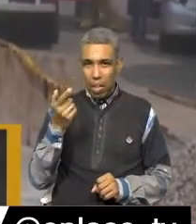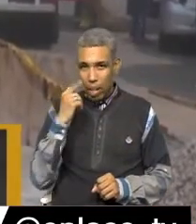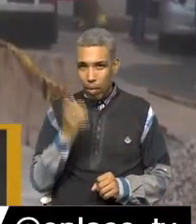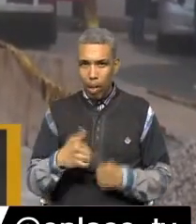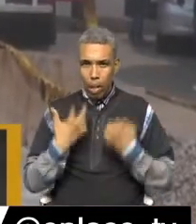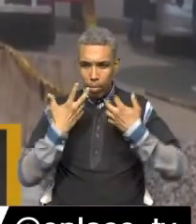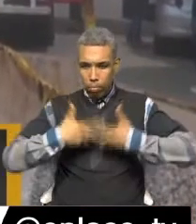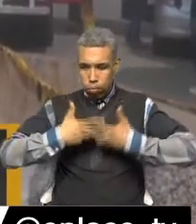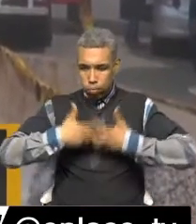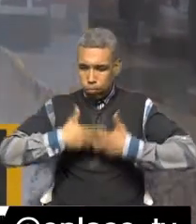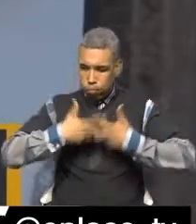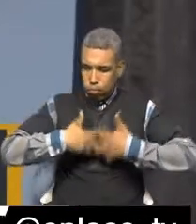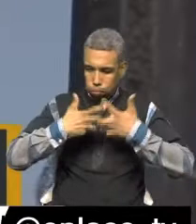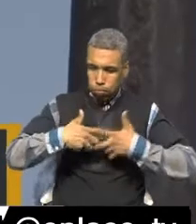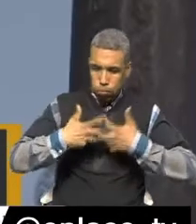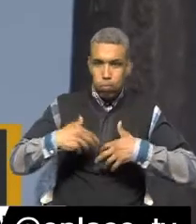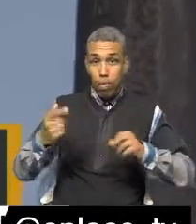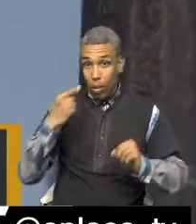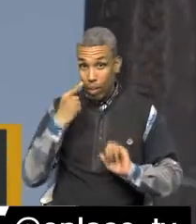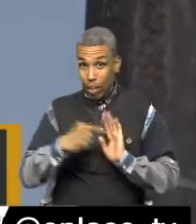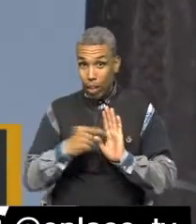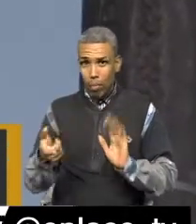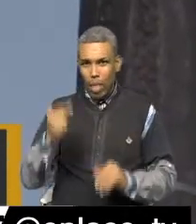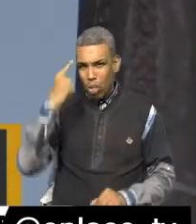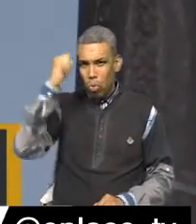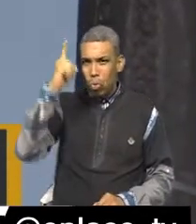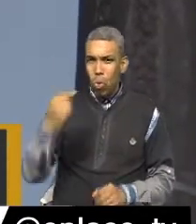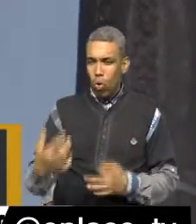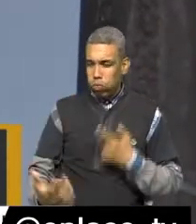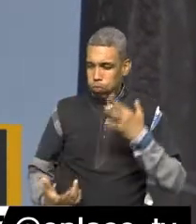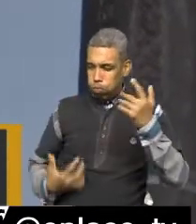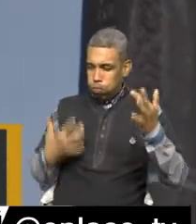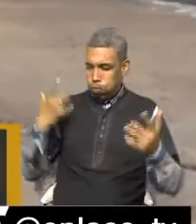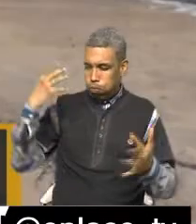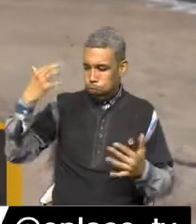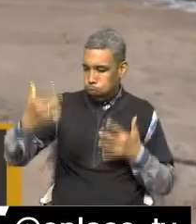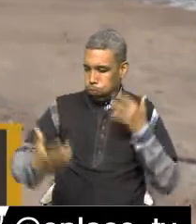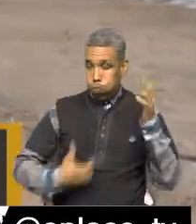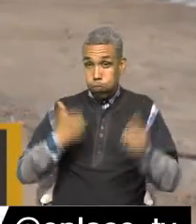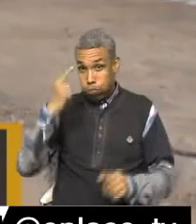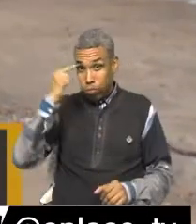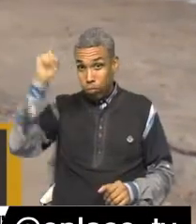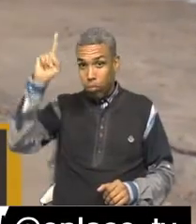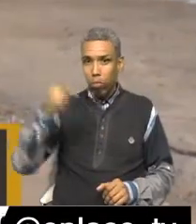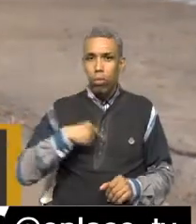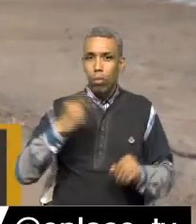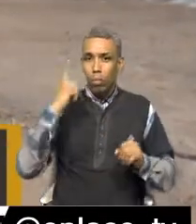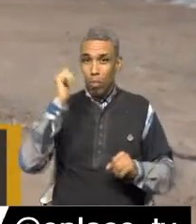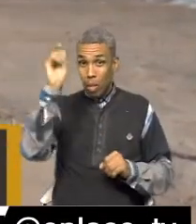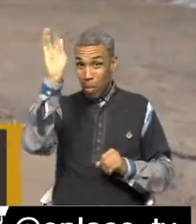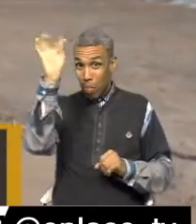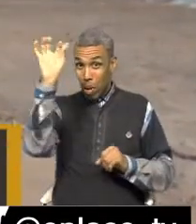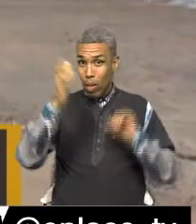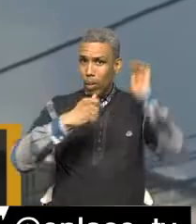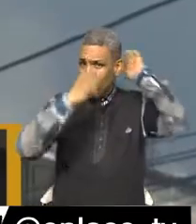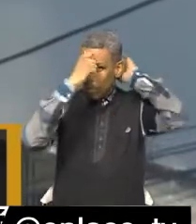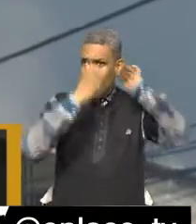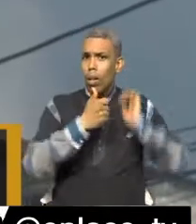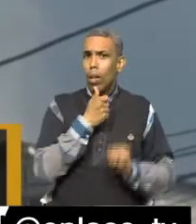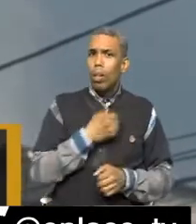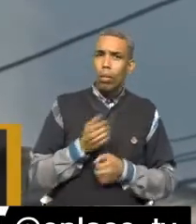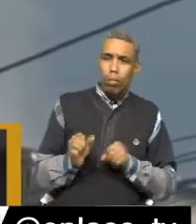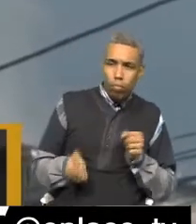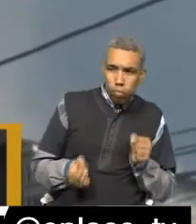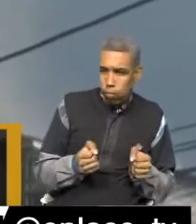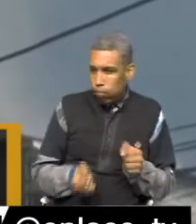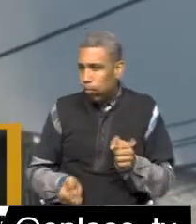Colombia, comuna 1 de esta ciudad. Esta emergencia fue atendida de inmediato por el cuerpo de bomberos de Barranca Bermeja. El capitán Alexander Díaz, comandante de este organismo de